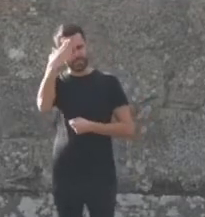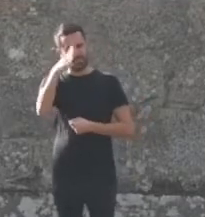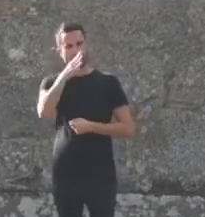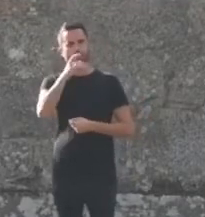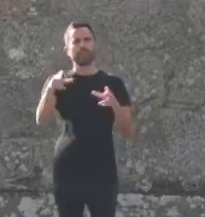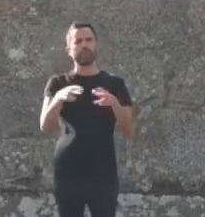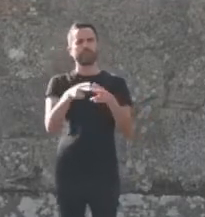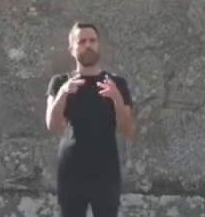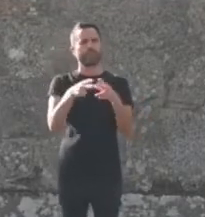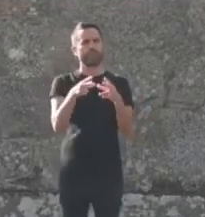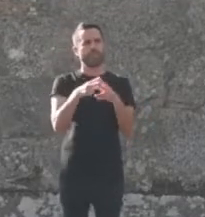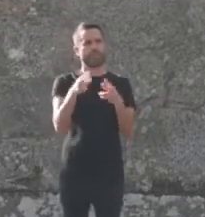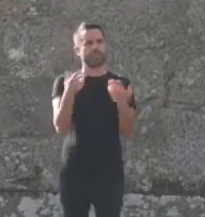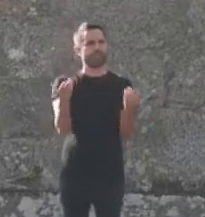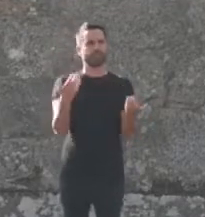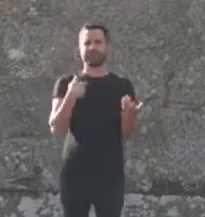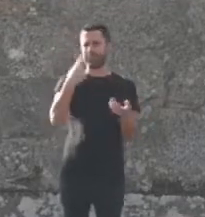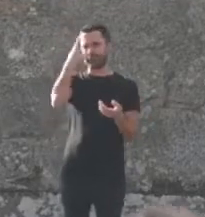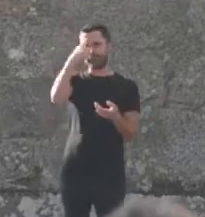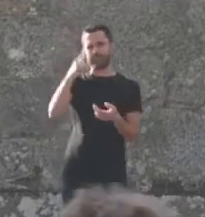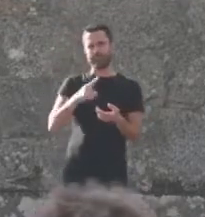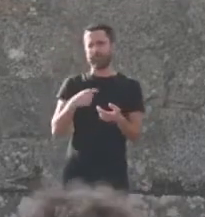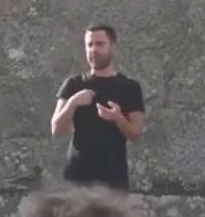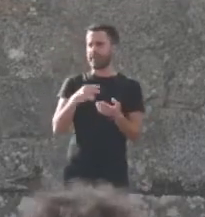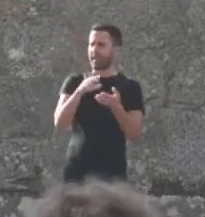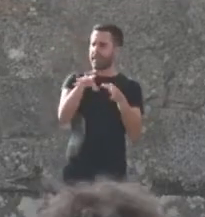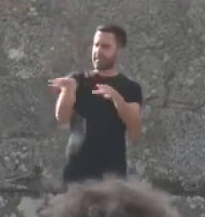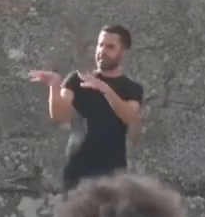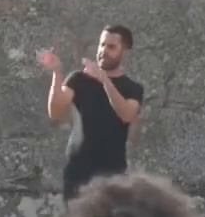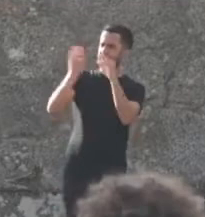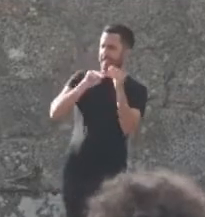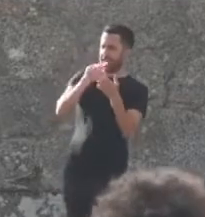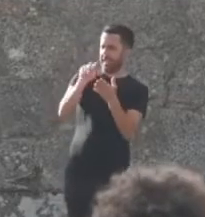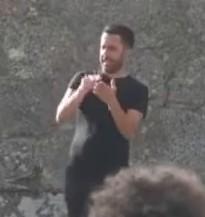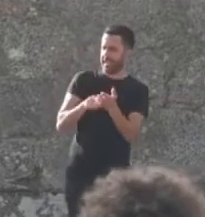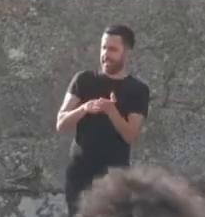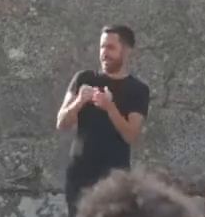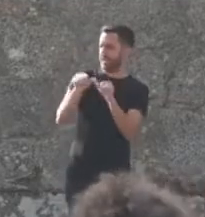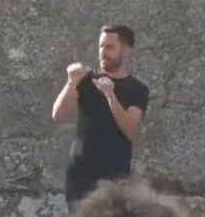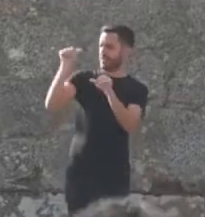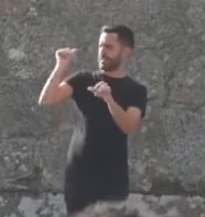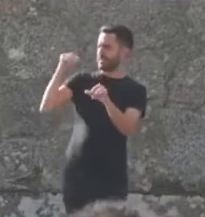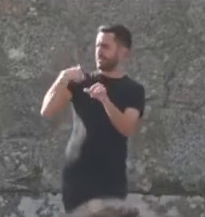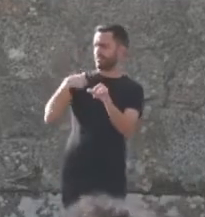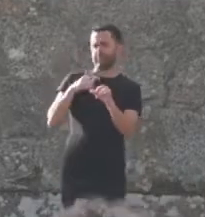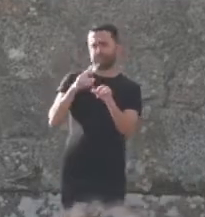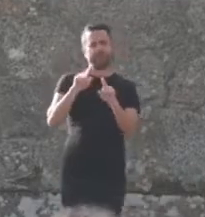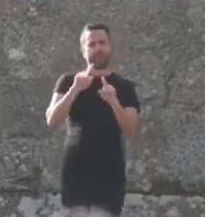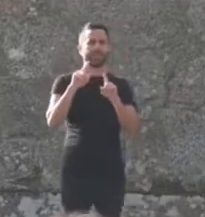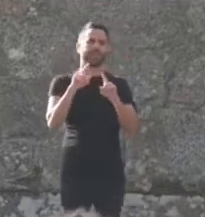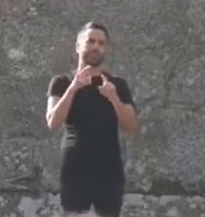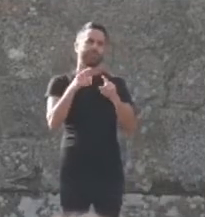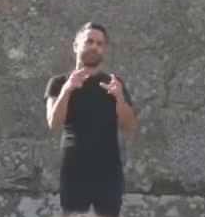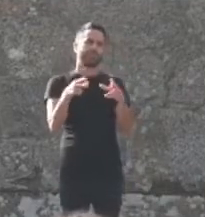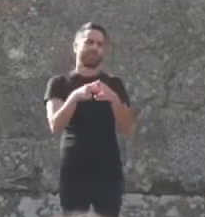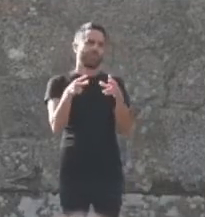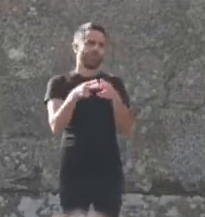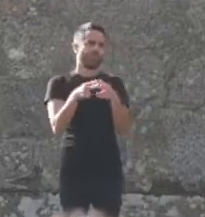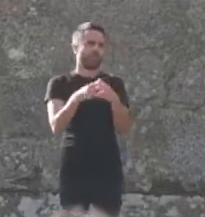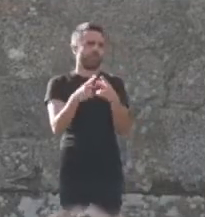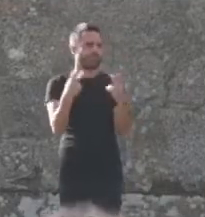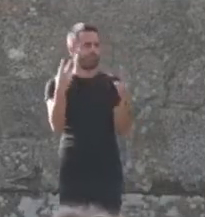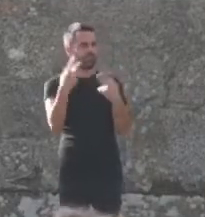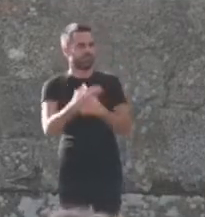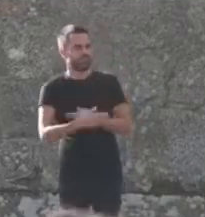sabe ler, interpretar e coidar o seu pasado é unha sociedade que está fanada, que está eivada, que está nunha